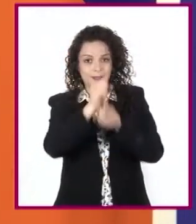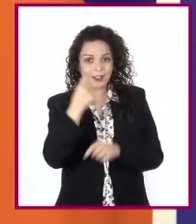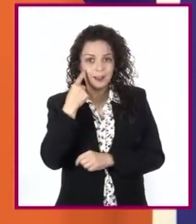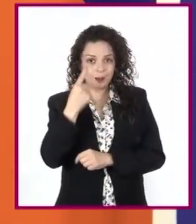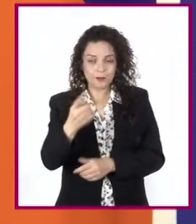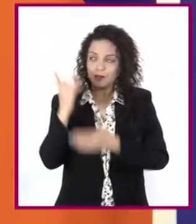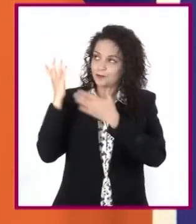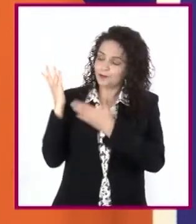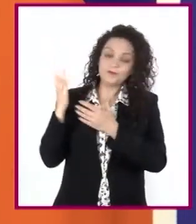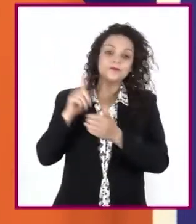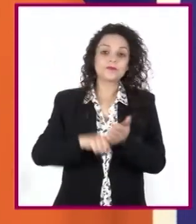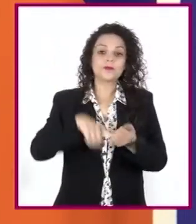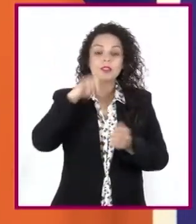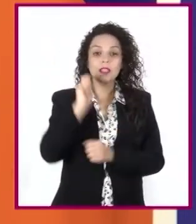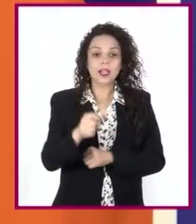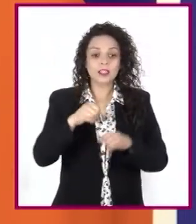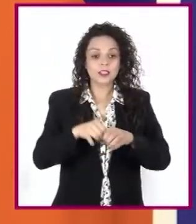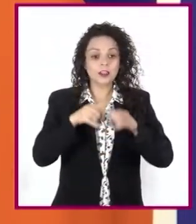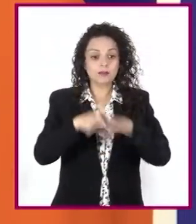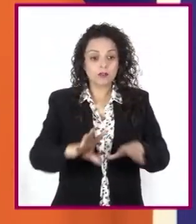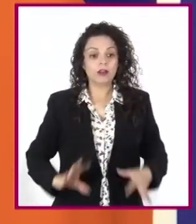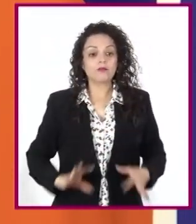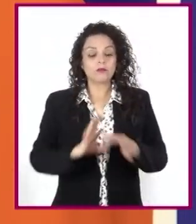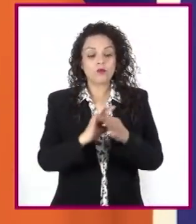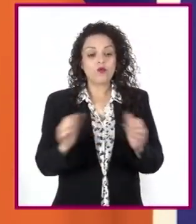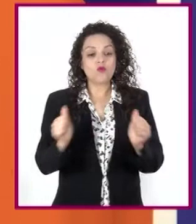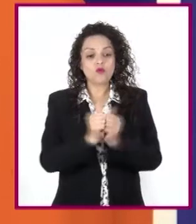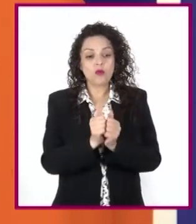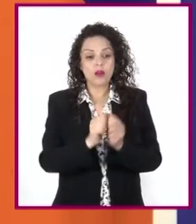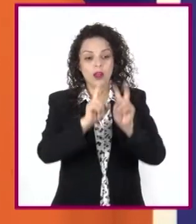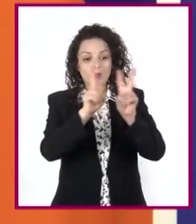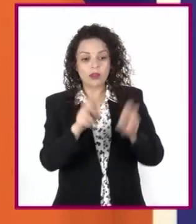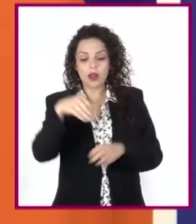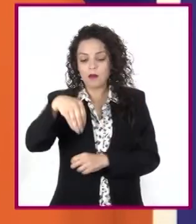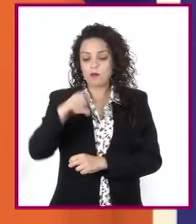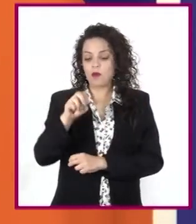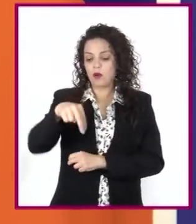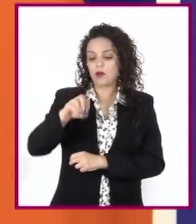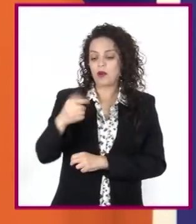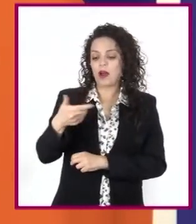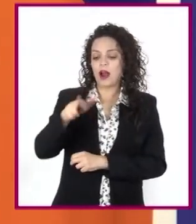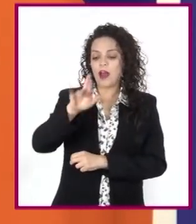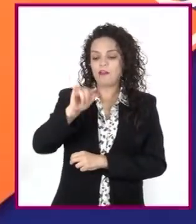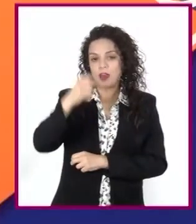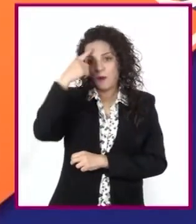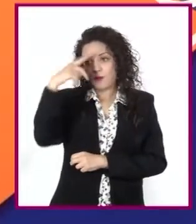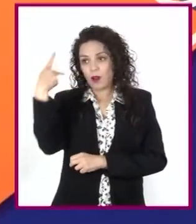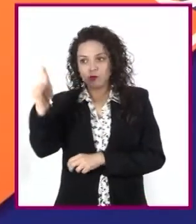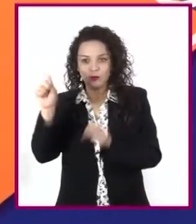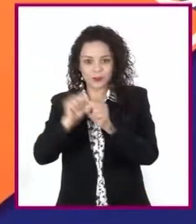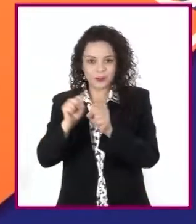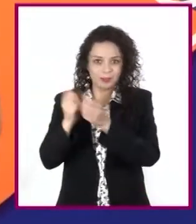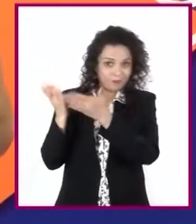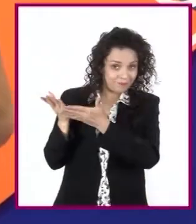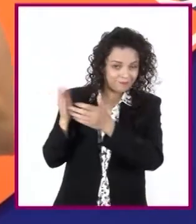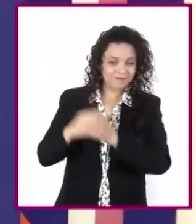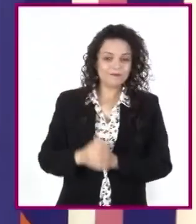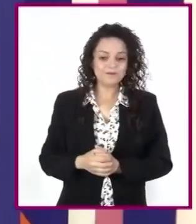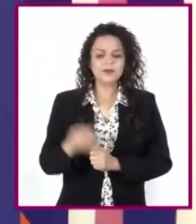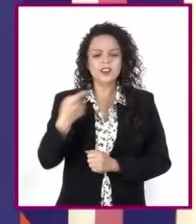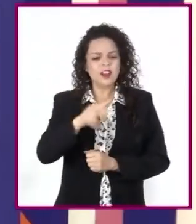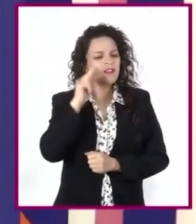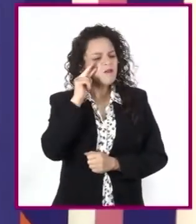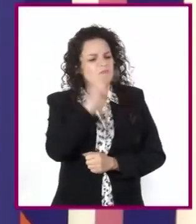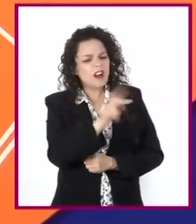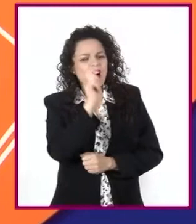Las siguientes fuentes de información están relacionadas con el tema de la monografía de su sobrino. ¿Qué pueden observar